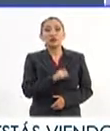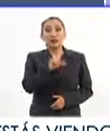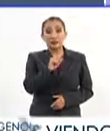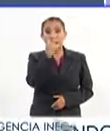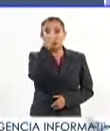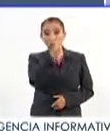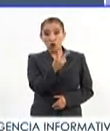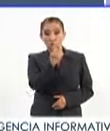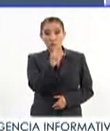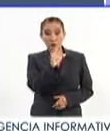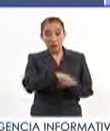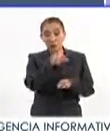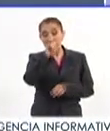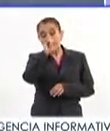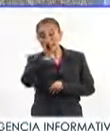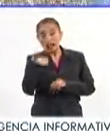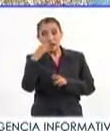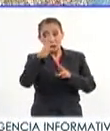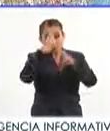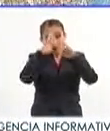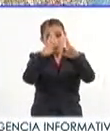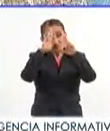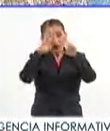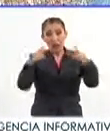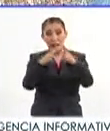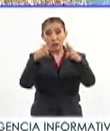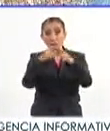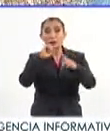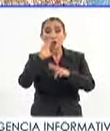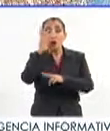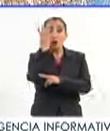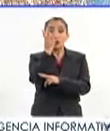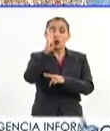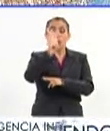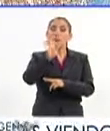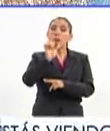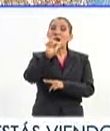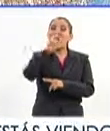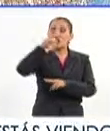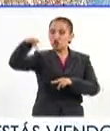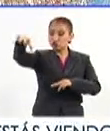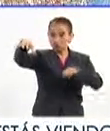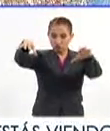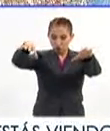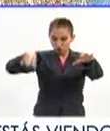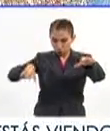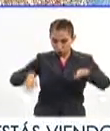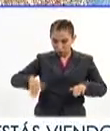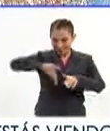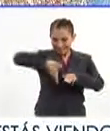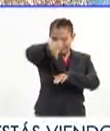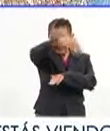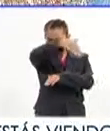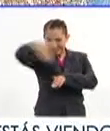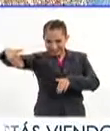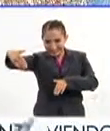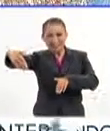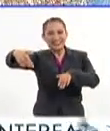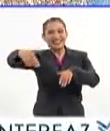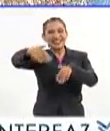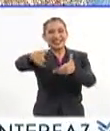Mayor, más de 70. Y a la vez estaba rodeado por 4 barrios. Y dentro de estos pues ya había